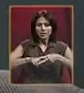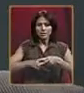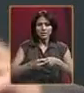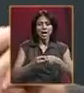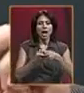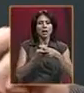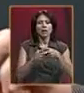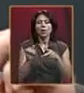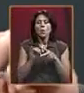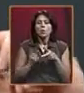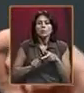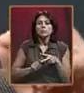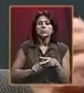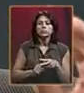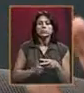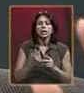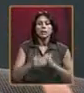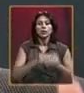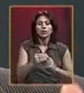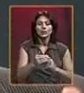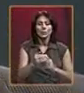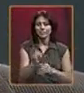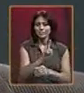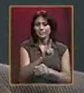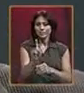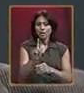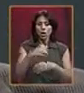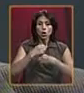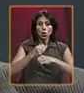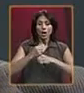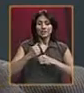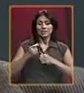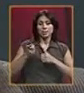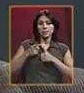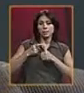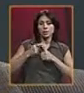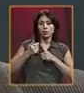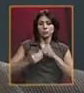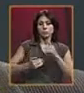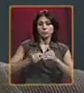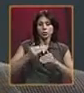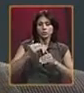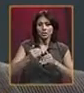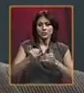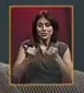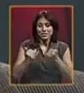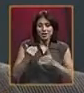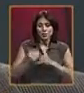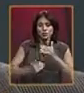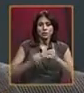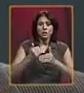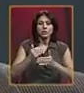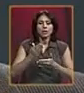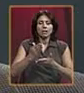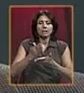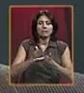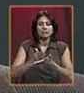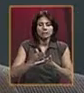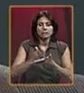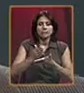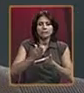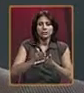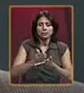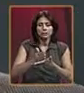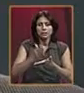digamos, germinal del proceso, sino después de que ese proceso se ha empantanado de tal manera,